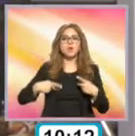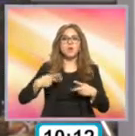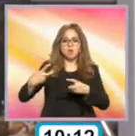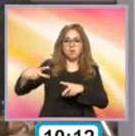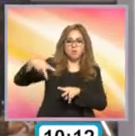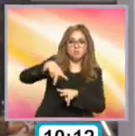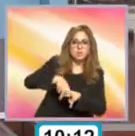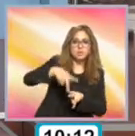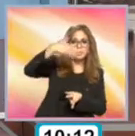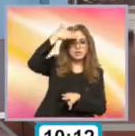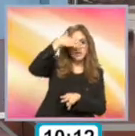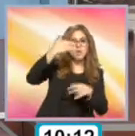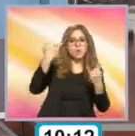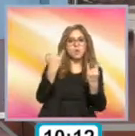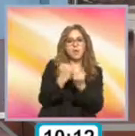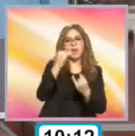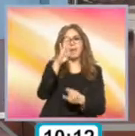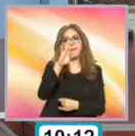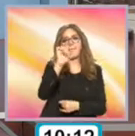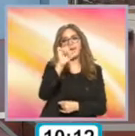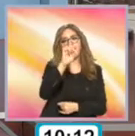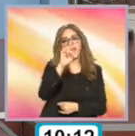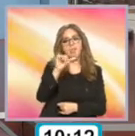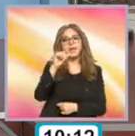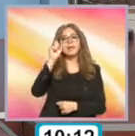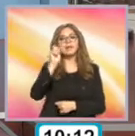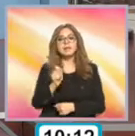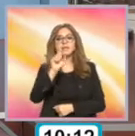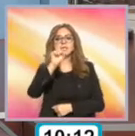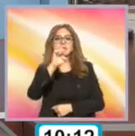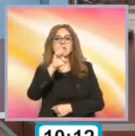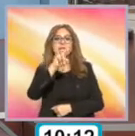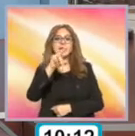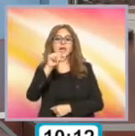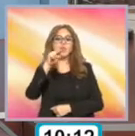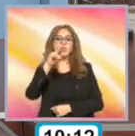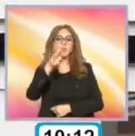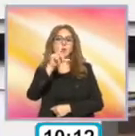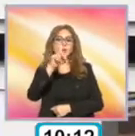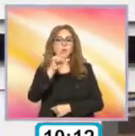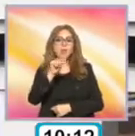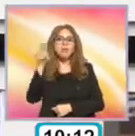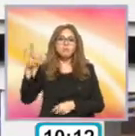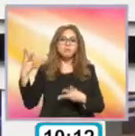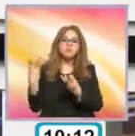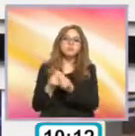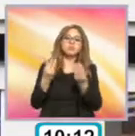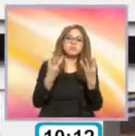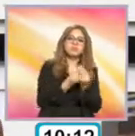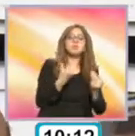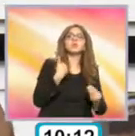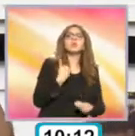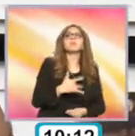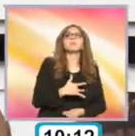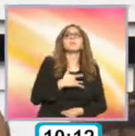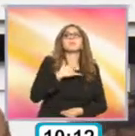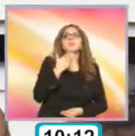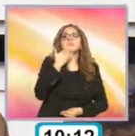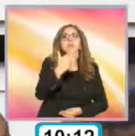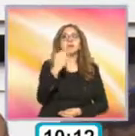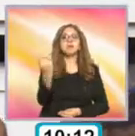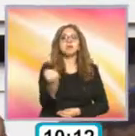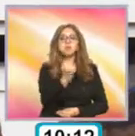preparados, una estupenda banda, que es la banda Sierra Nublada, que ahora me está acompañando en todos mis eventos y que me siento muy afortunada, la verdad, por